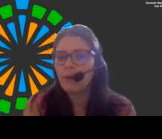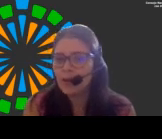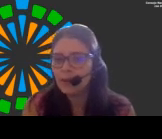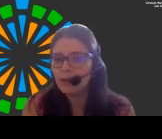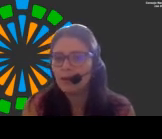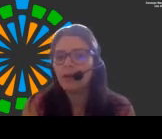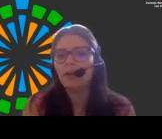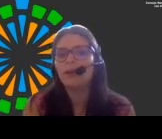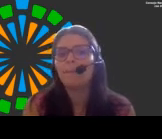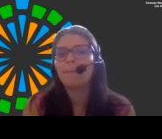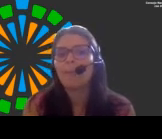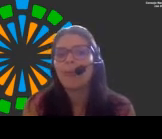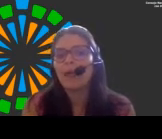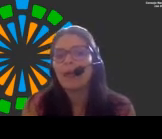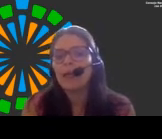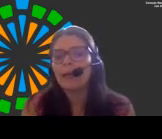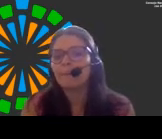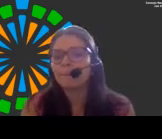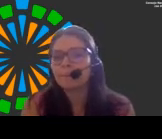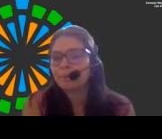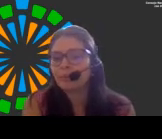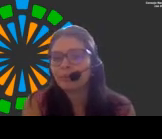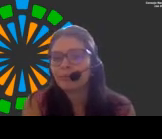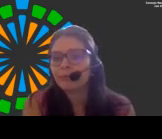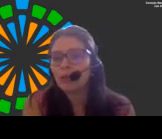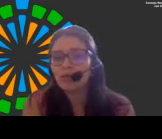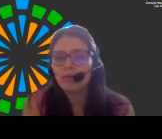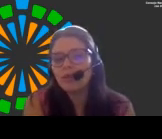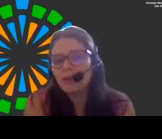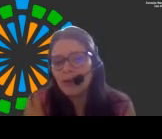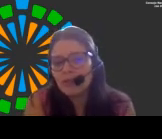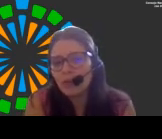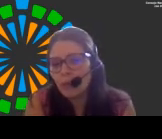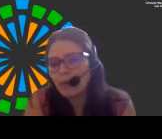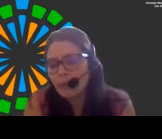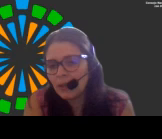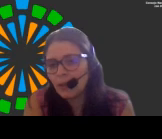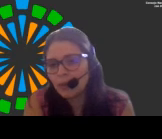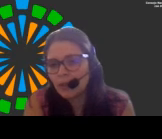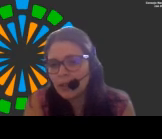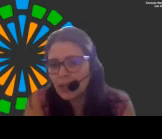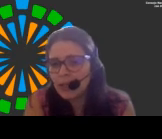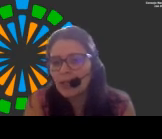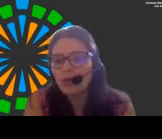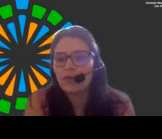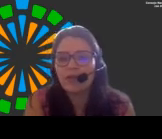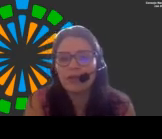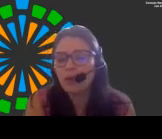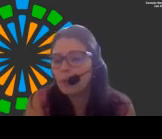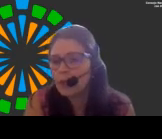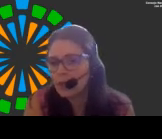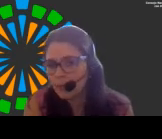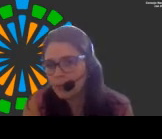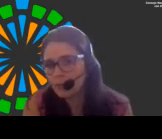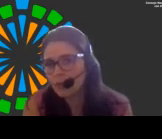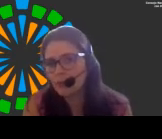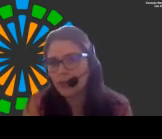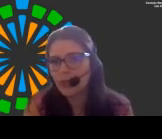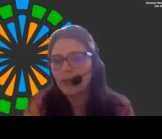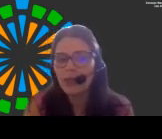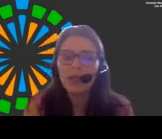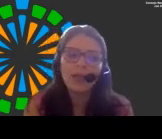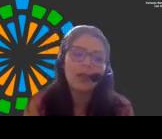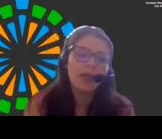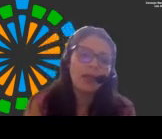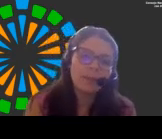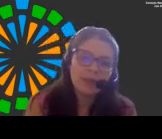se debe reservar y no solo reservar sino obviamente contratar y ofrecer todo para que la persona